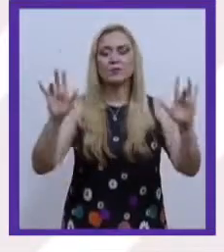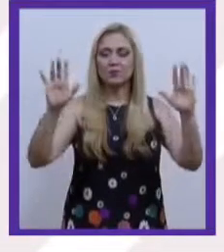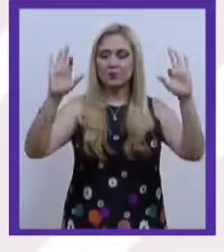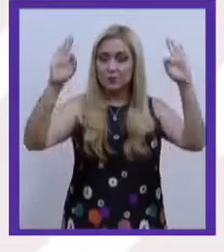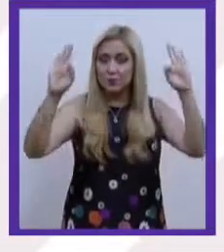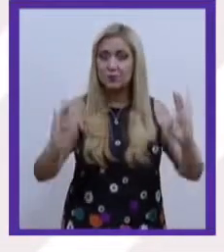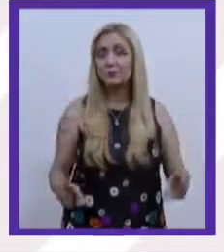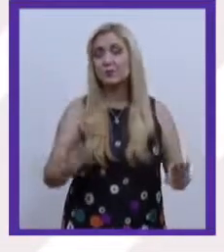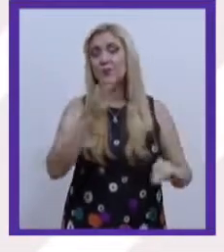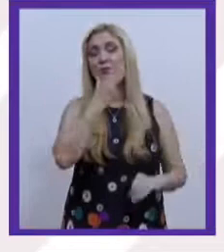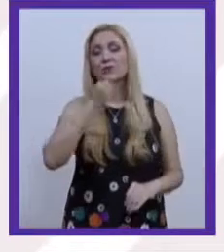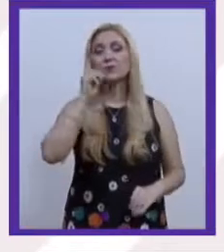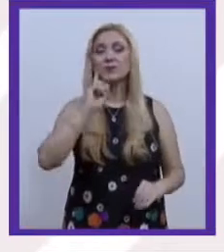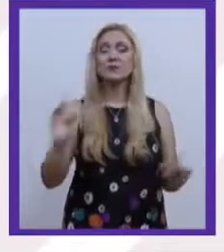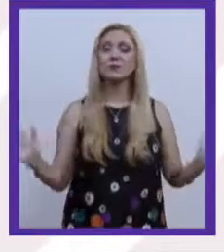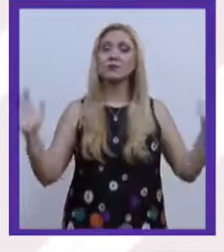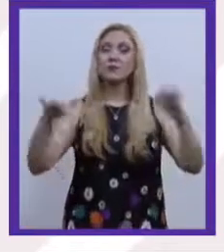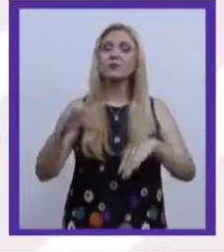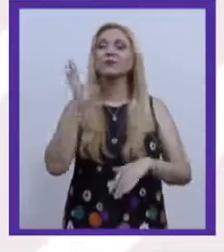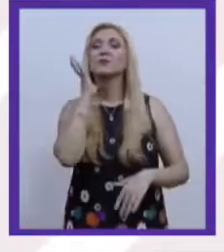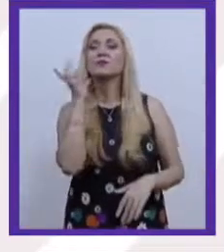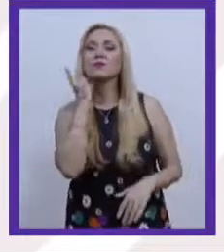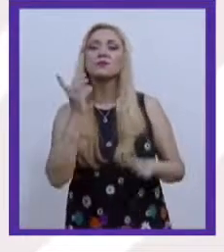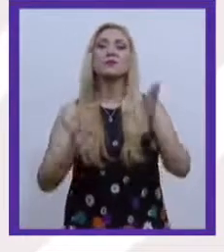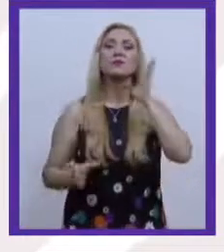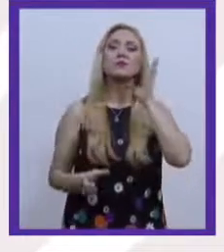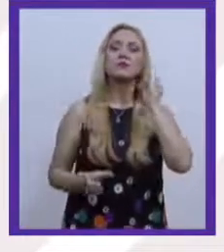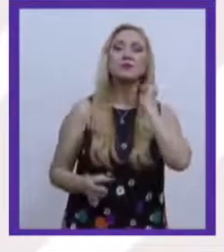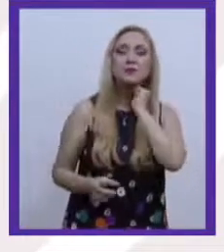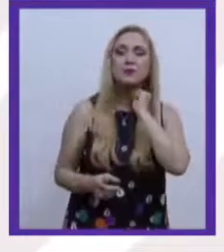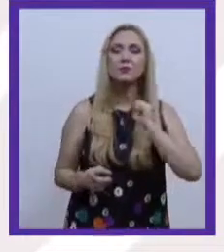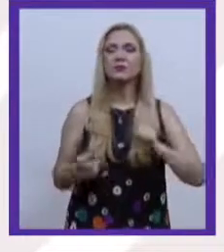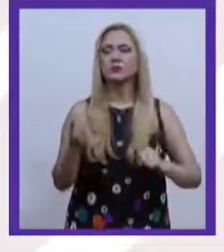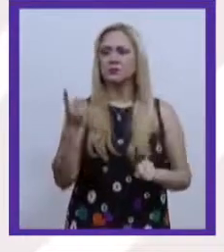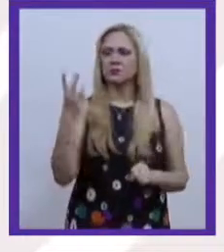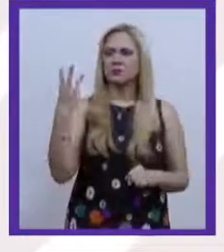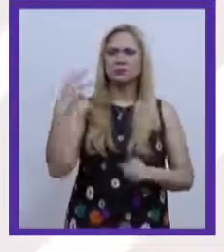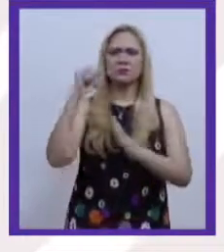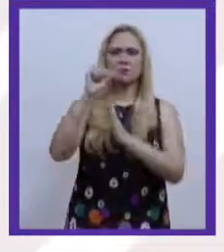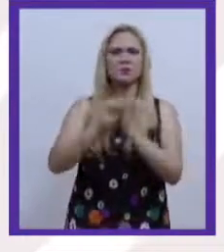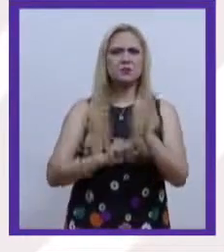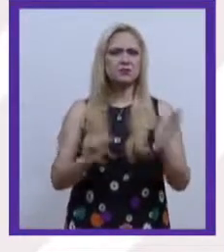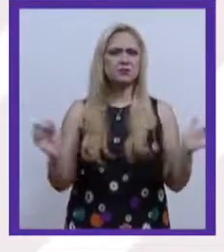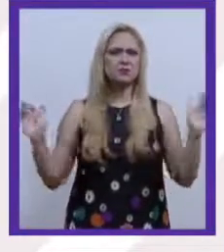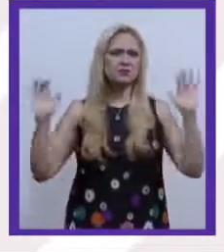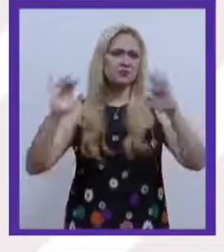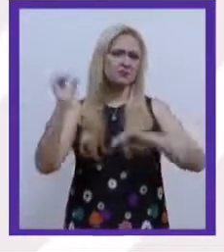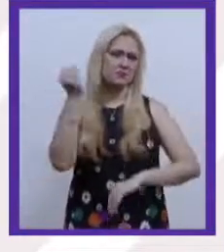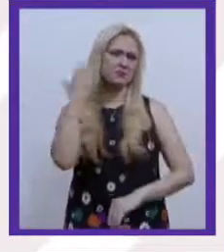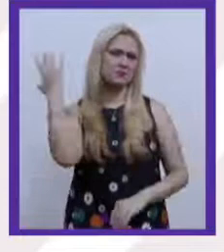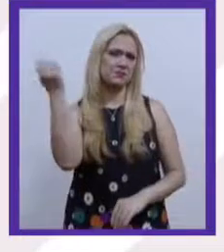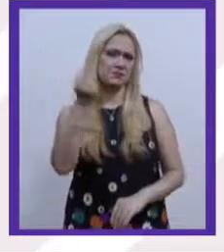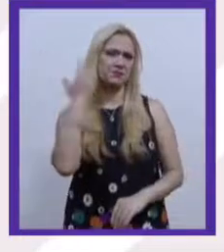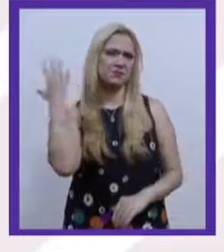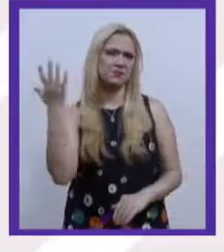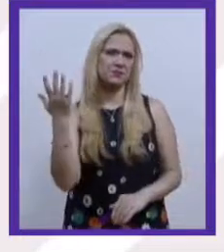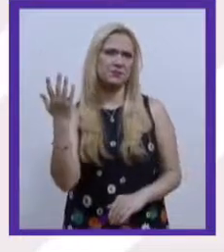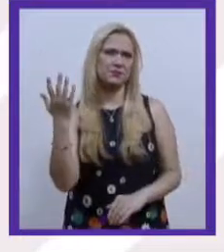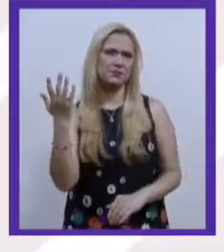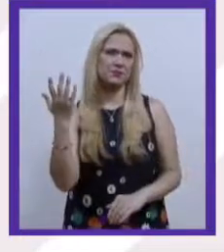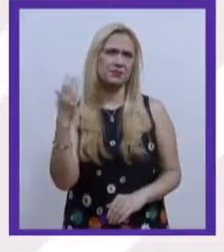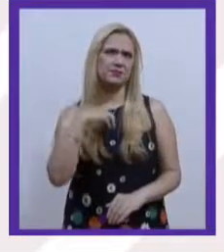los congresos. Hace ya unos meses, en un evento con un